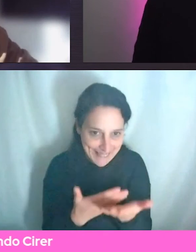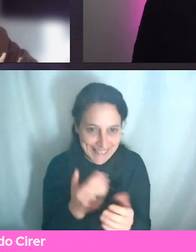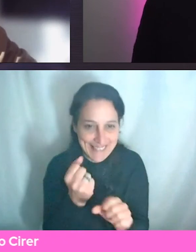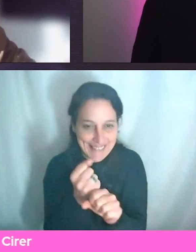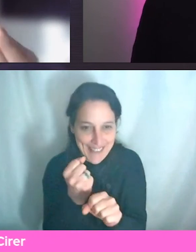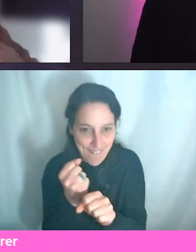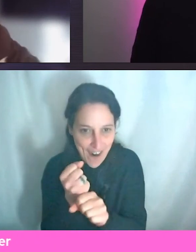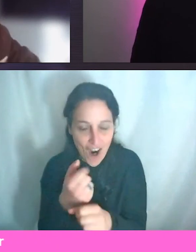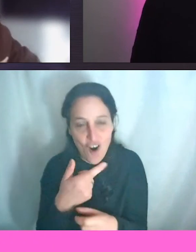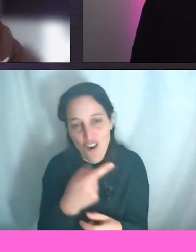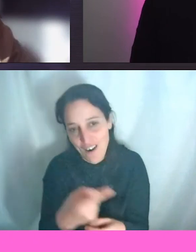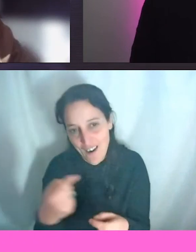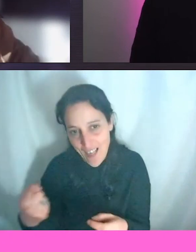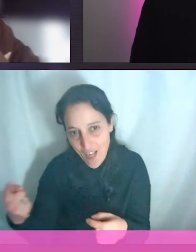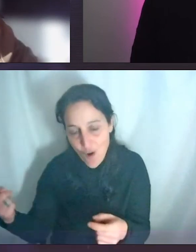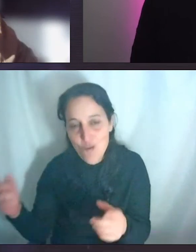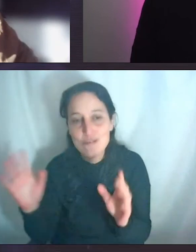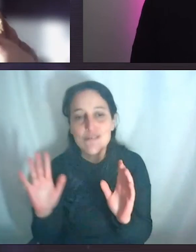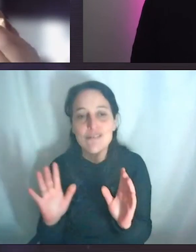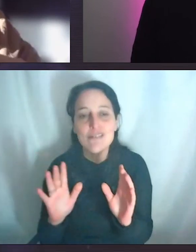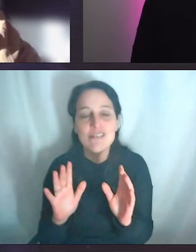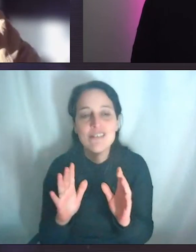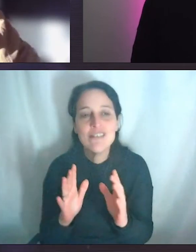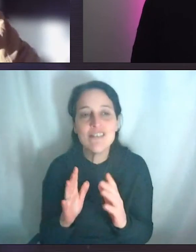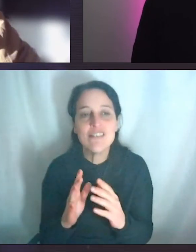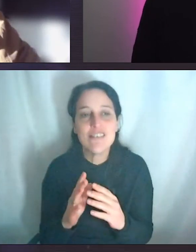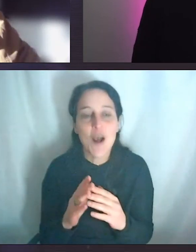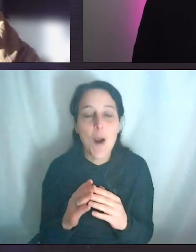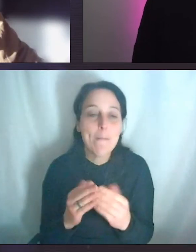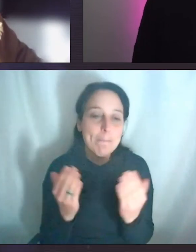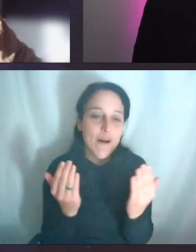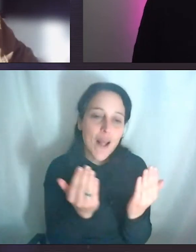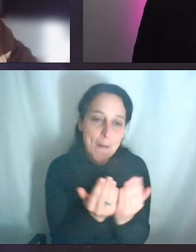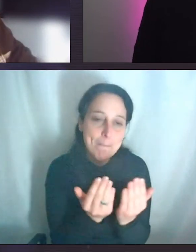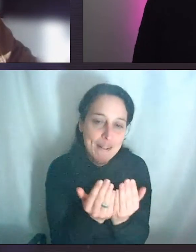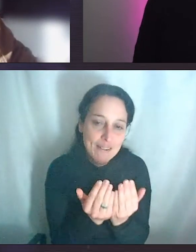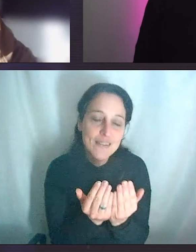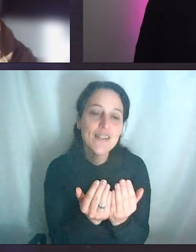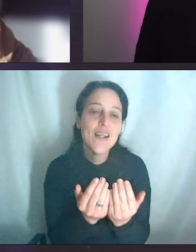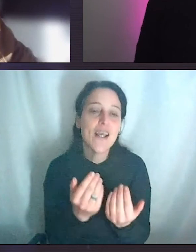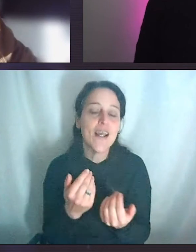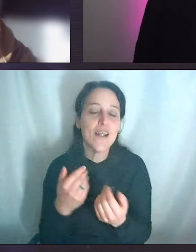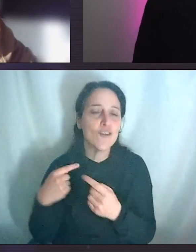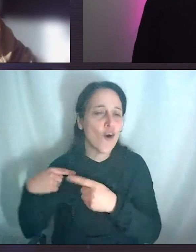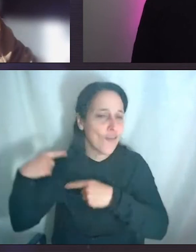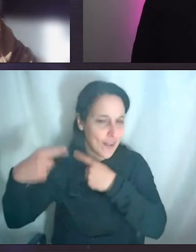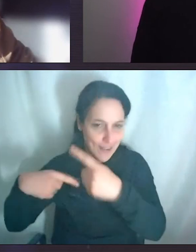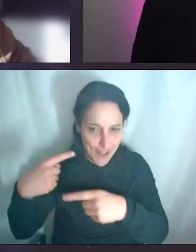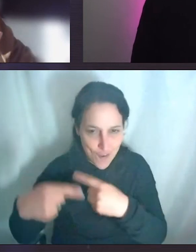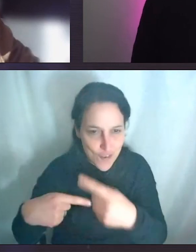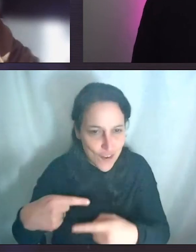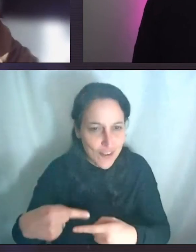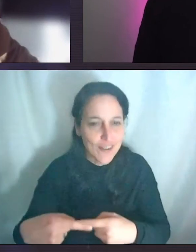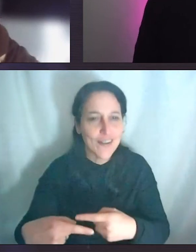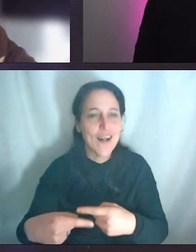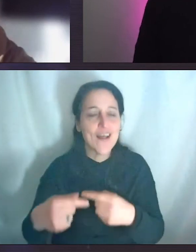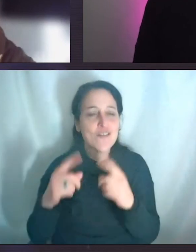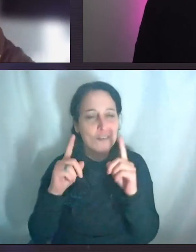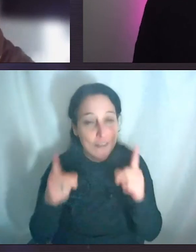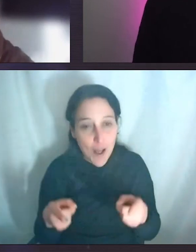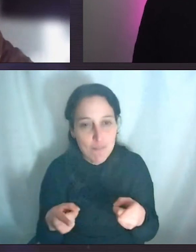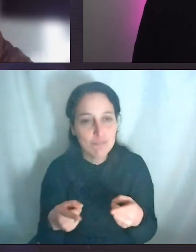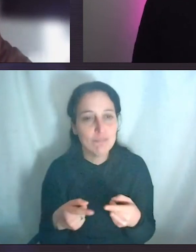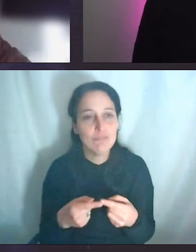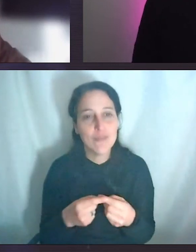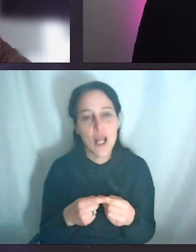que es el conocimiento que van aprendiendo de generación en generación, que se vaya acompañando y, sobre todo, colaborando ante los desafíos.